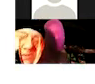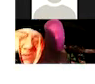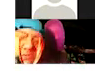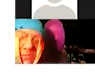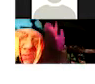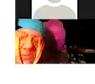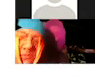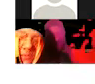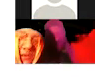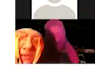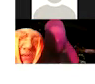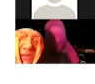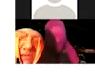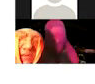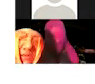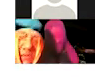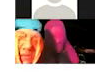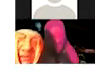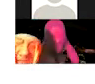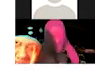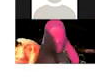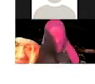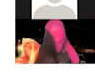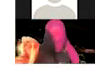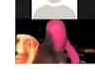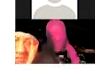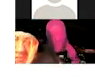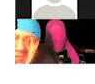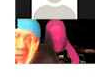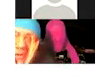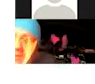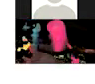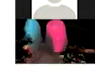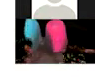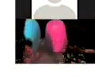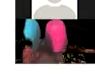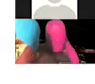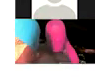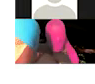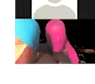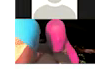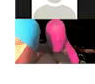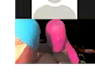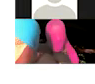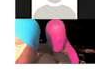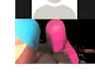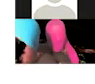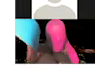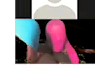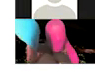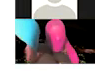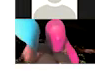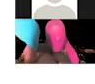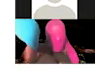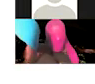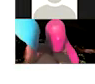ronco por el zumbido de una carretera. ¿Se escuchó la última? Sí, la última se